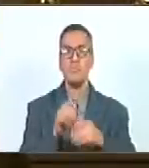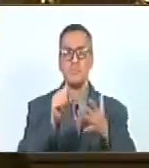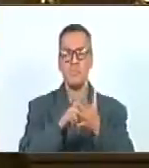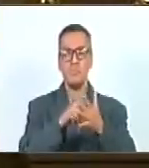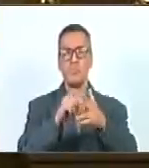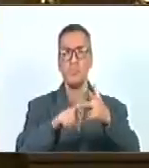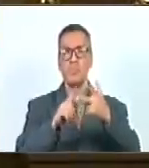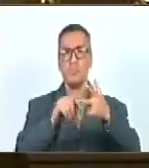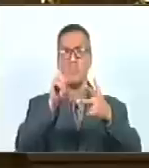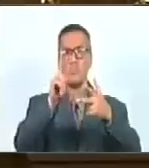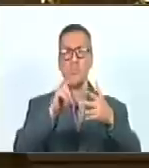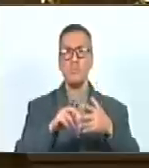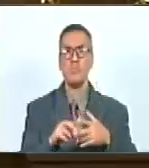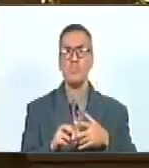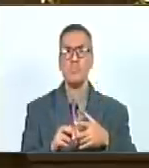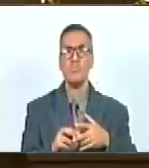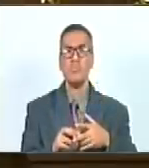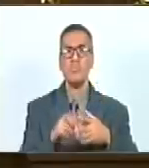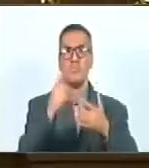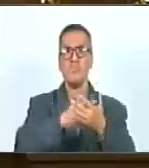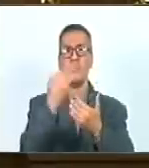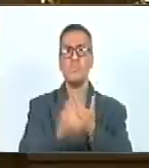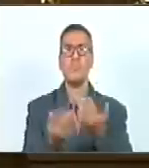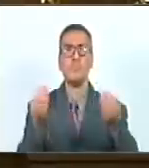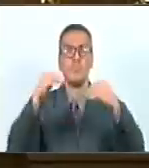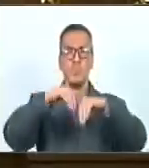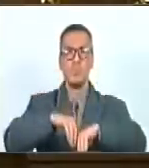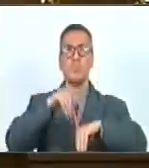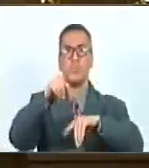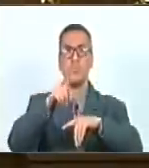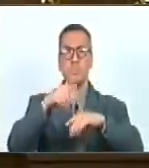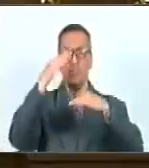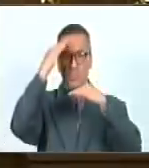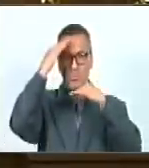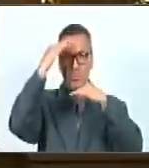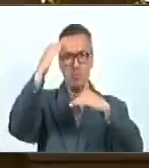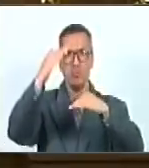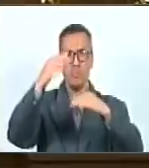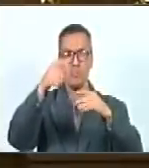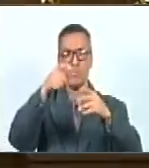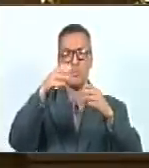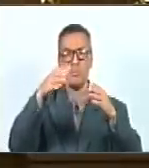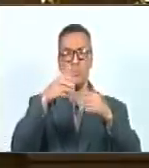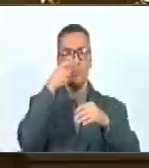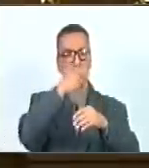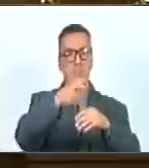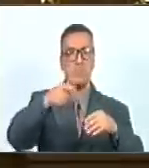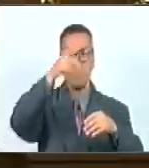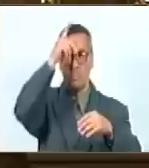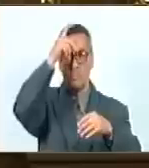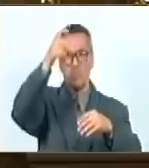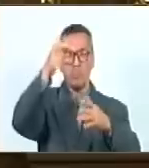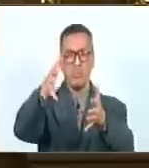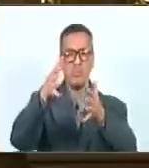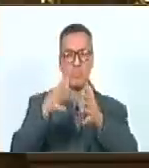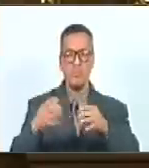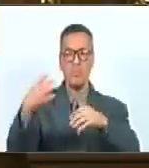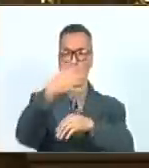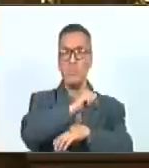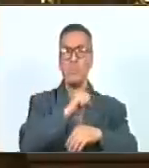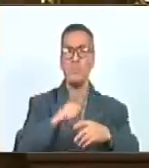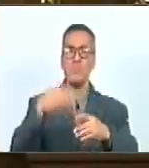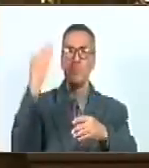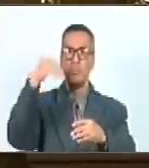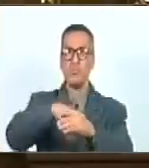Punto número 2. Proyecto de acuerdo en salutación al pueblo turco por la victoria obtenida en